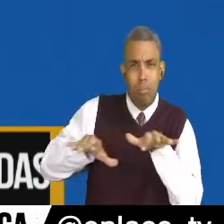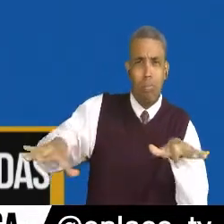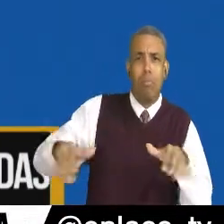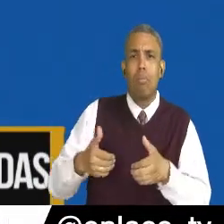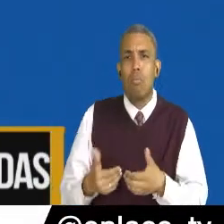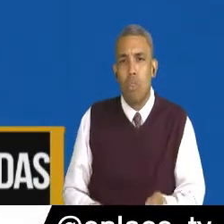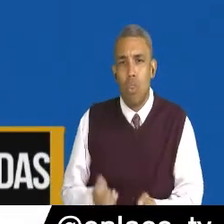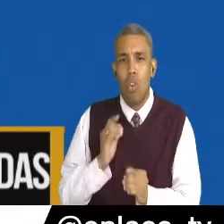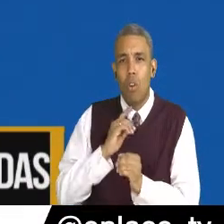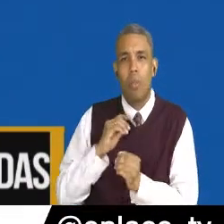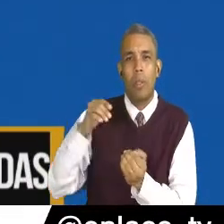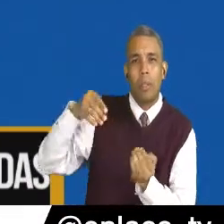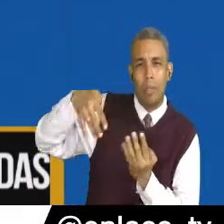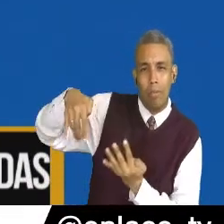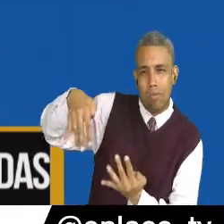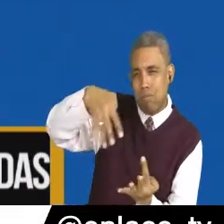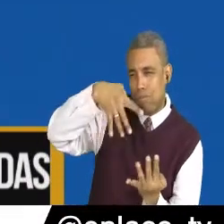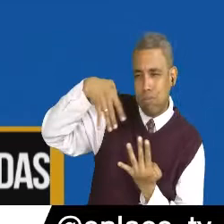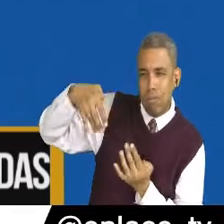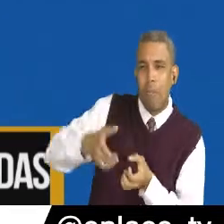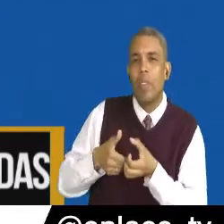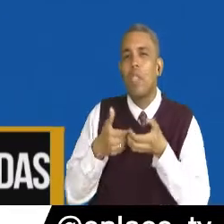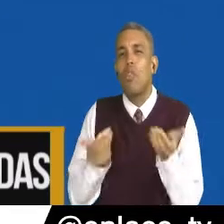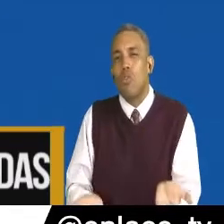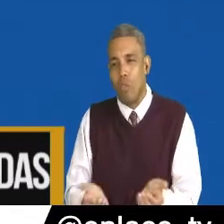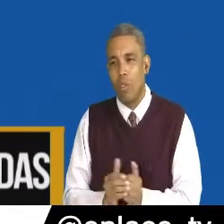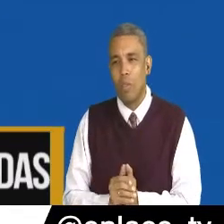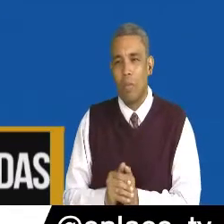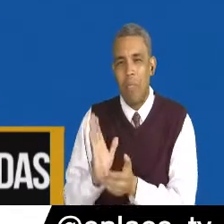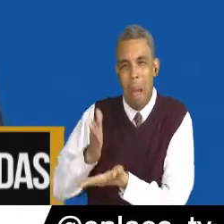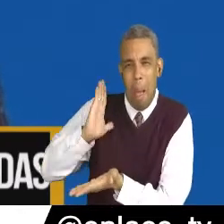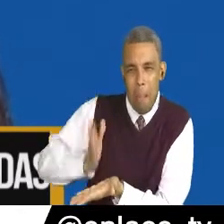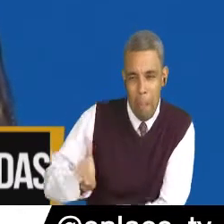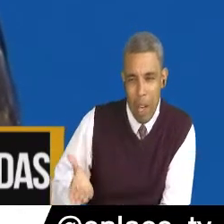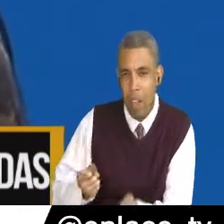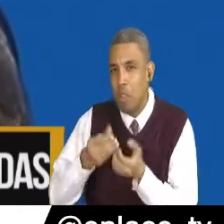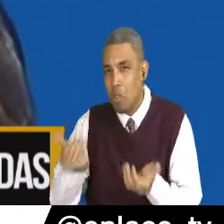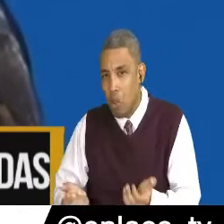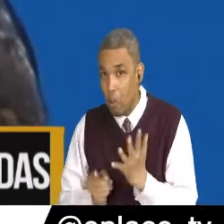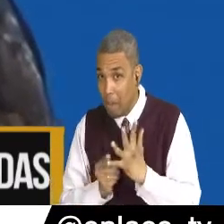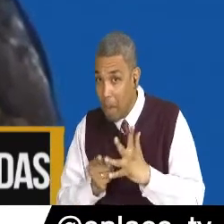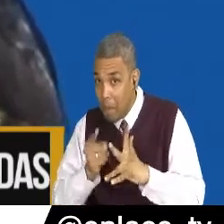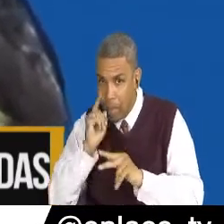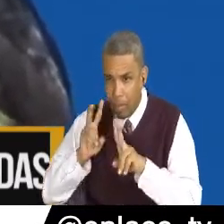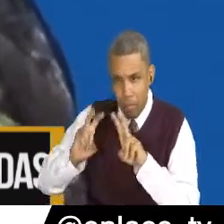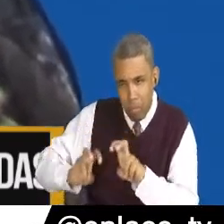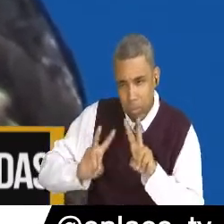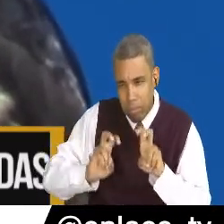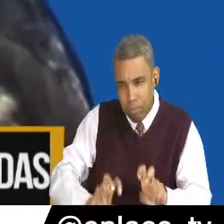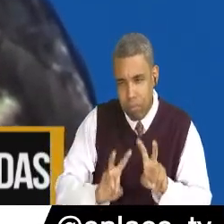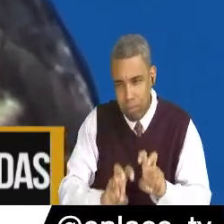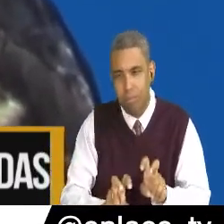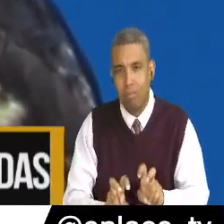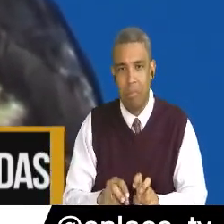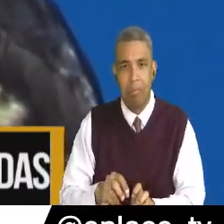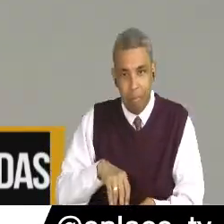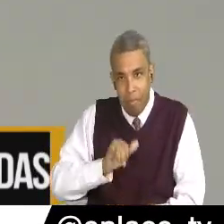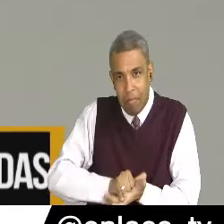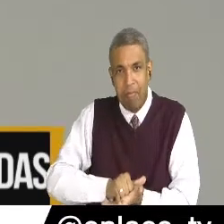hábitat y en general determinar áreas prioritarias para la conservación de estas especies.